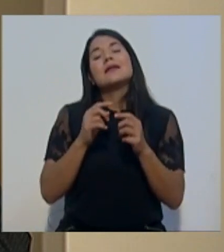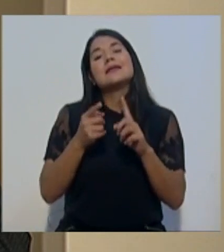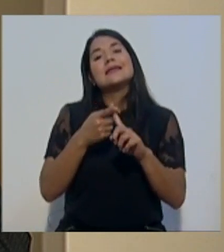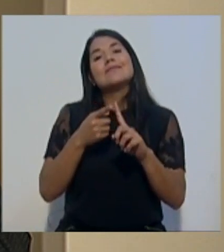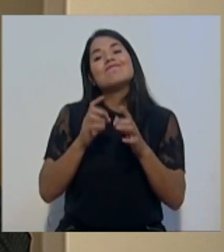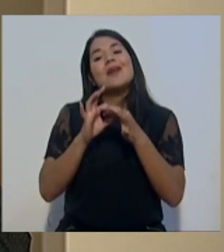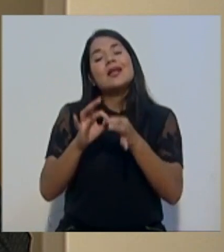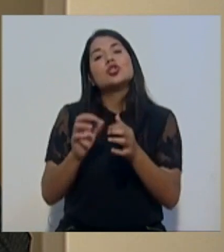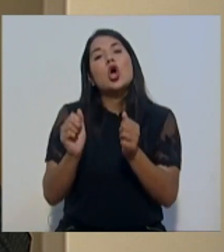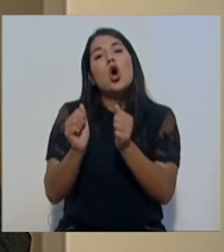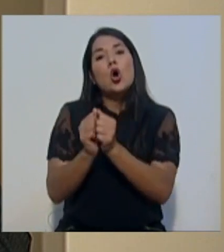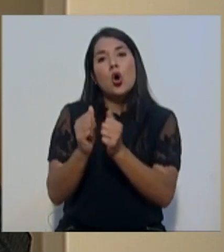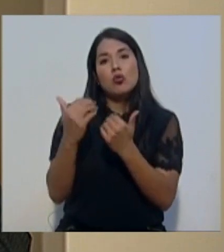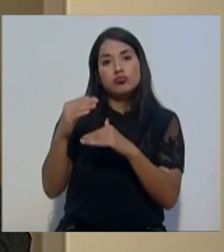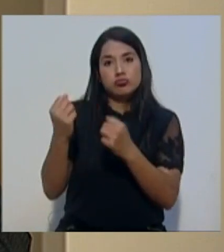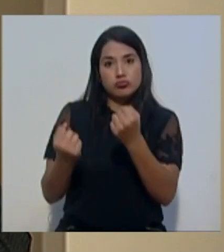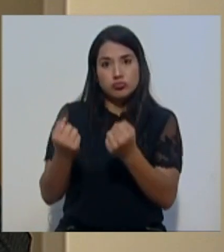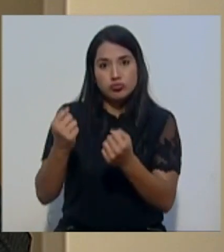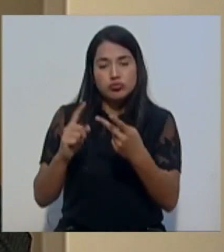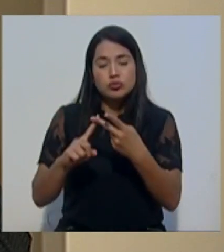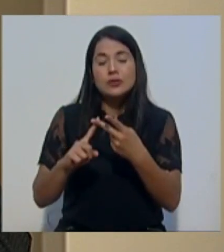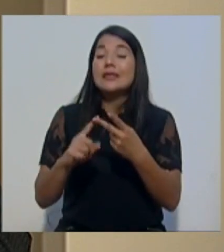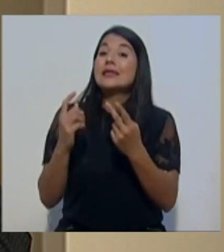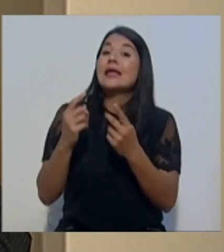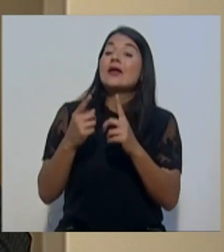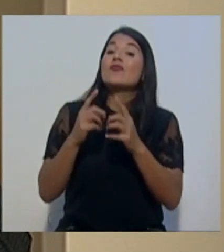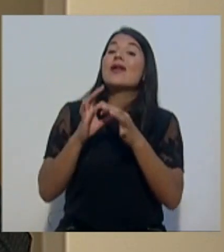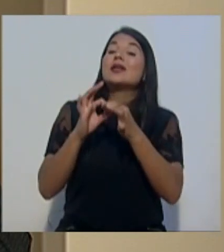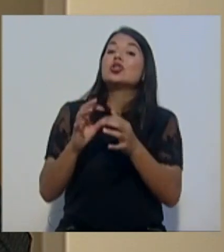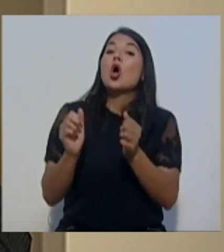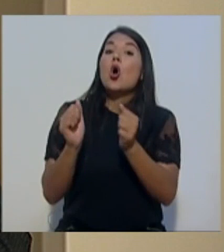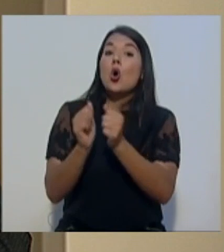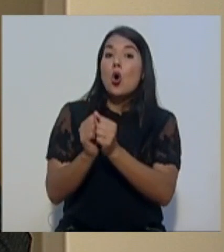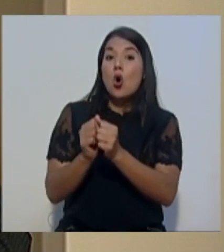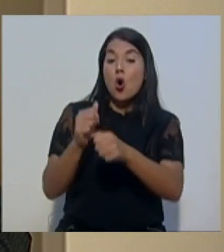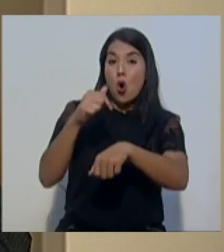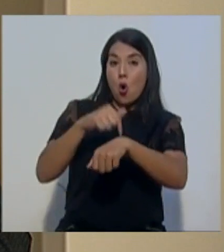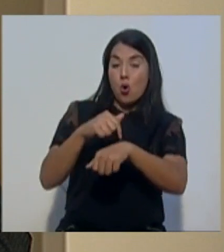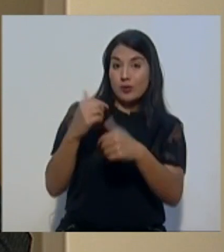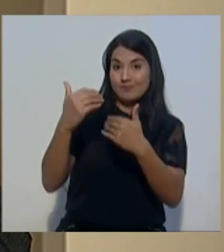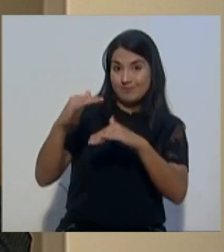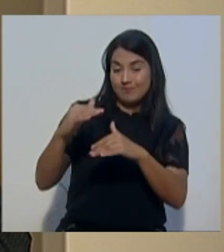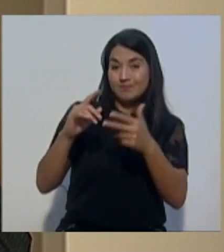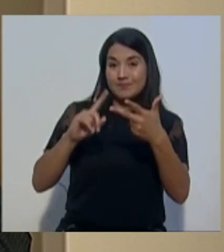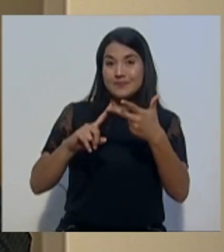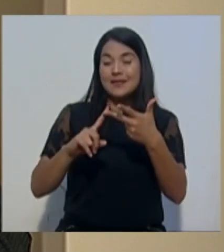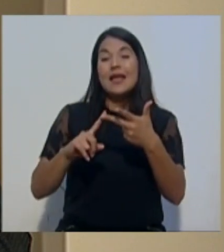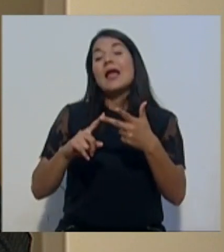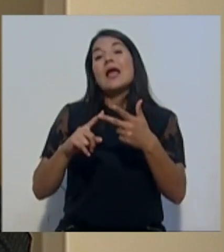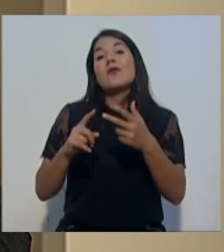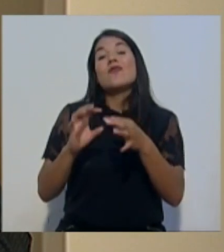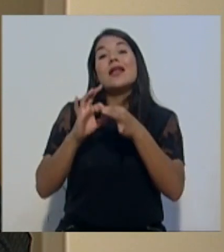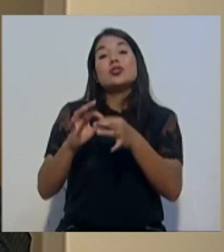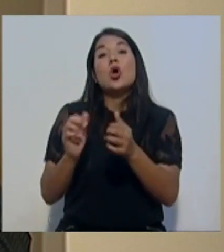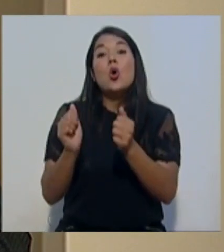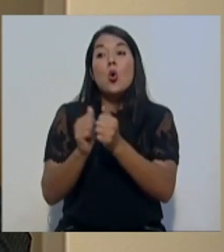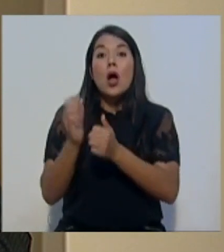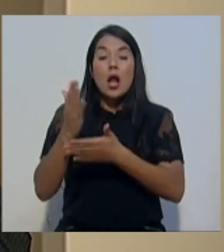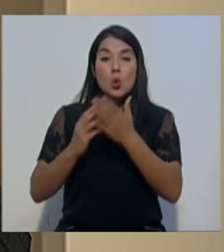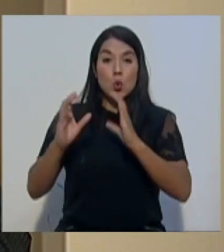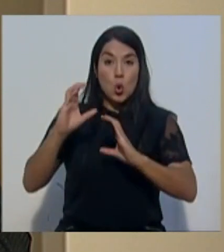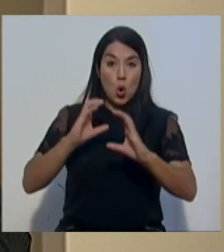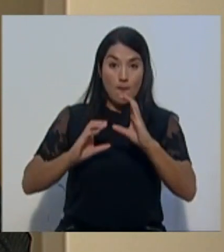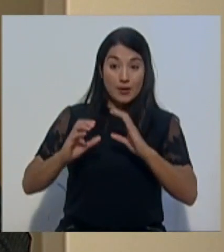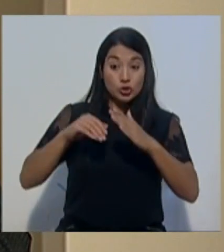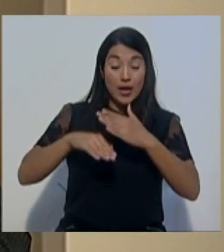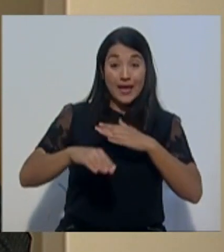los horarios de la restricción, desde la perspectiva de la posibilidad de que algunos comercios en alerta naranja puedan funcionar,